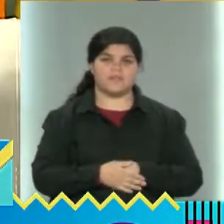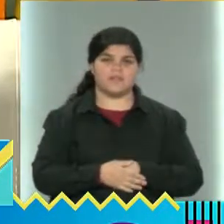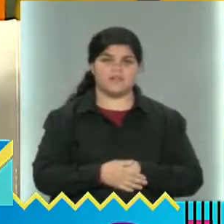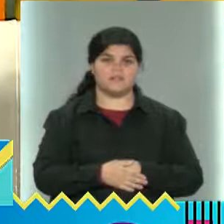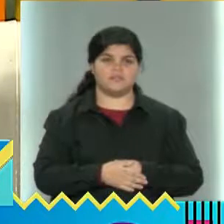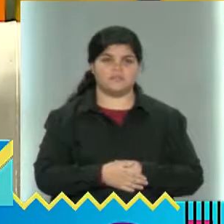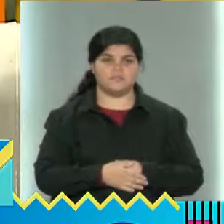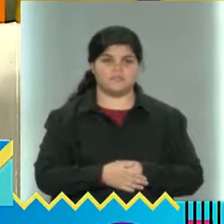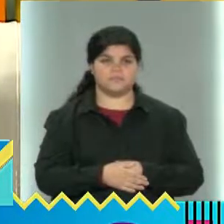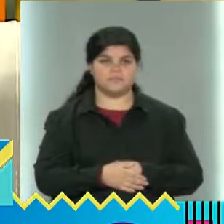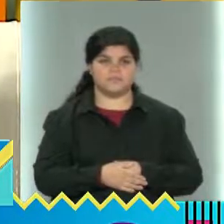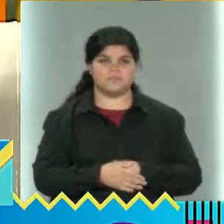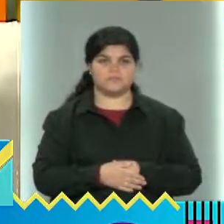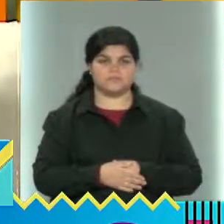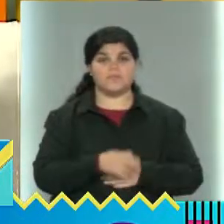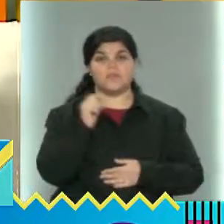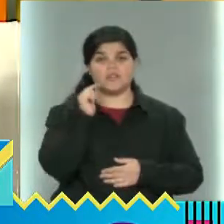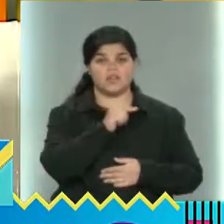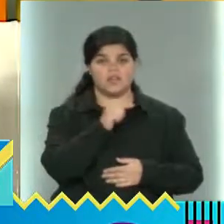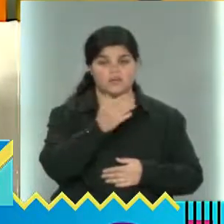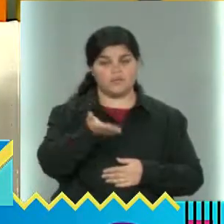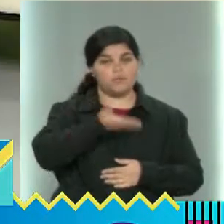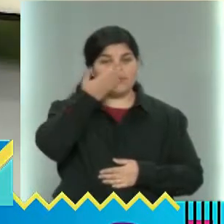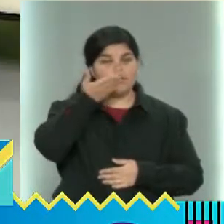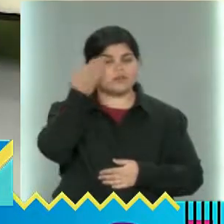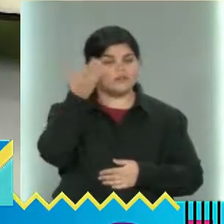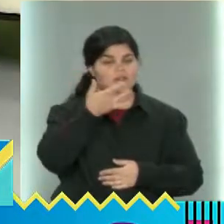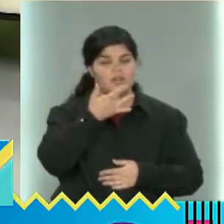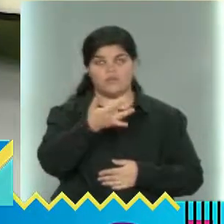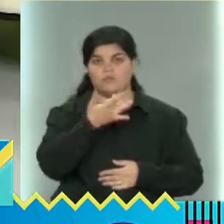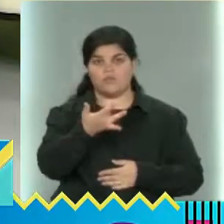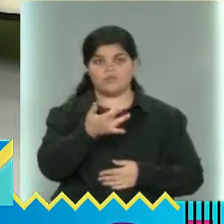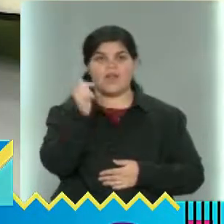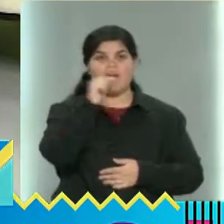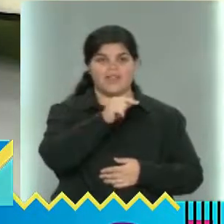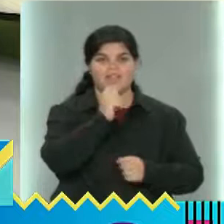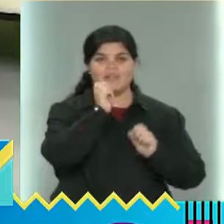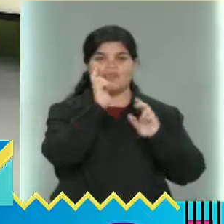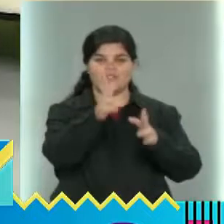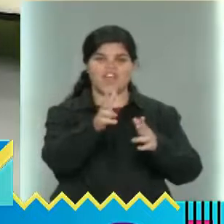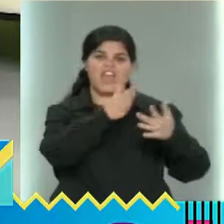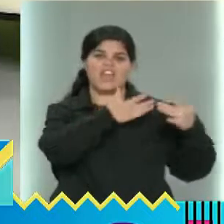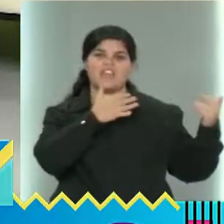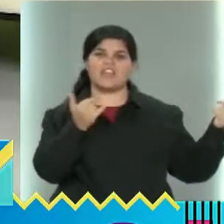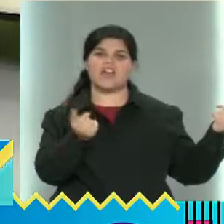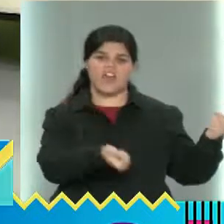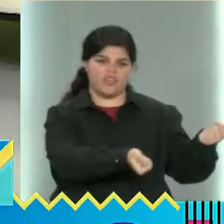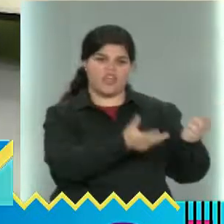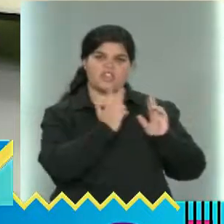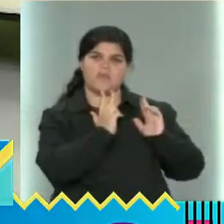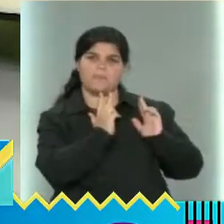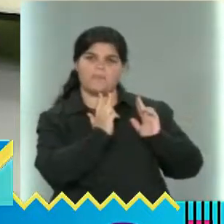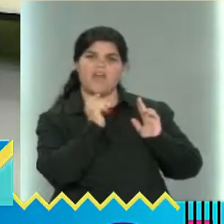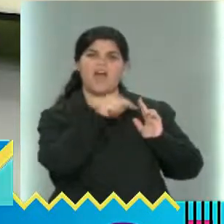esa maravillosa poesía, de ahí que guitarra, dímelo tú, porque el arte va a decirle al hombre lo que no